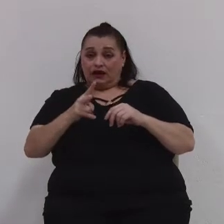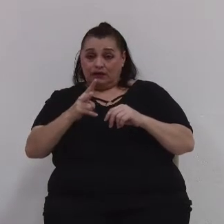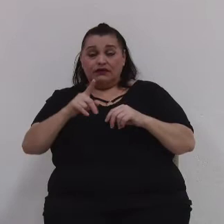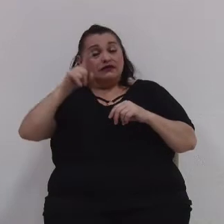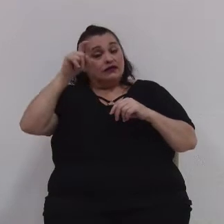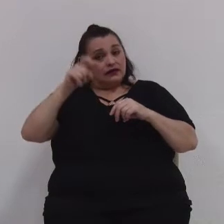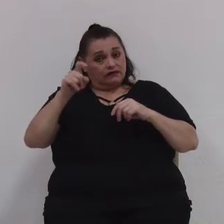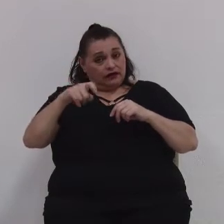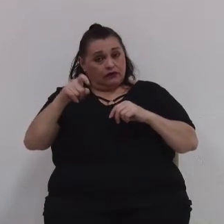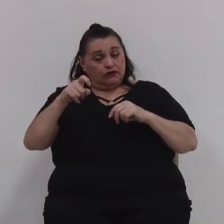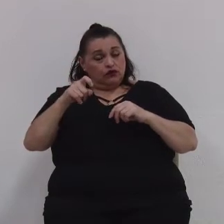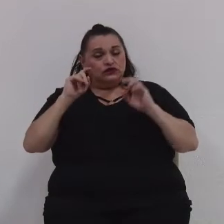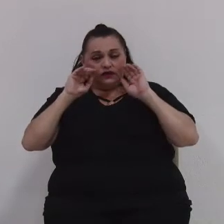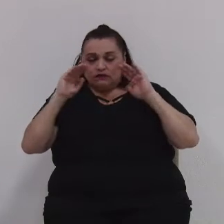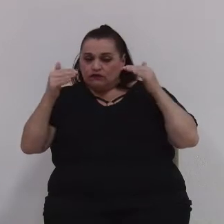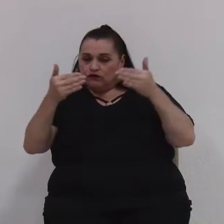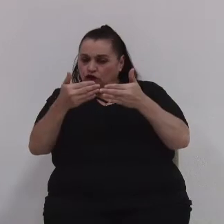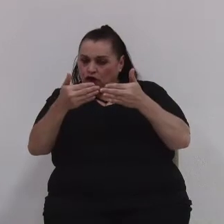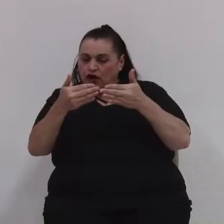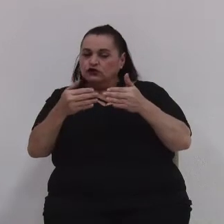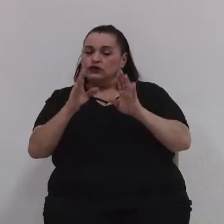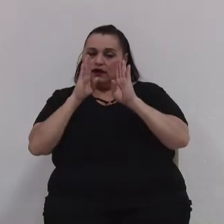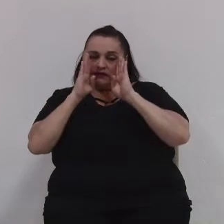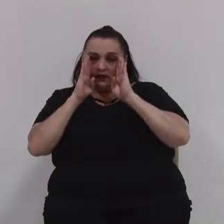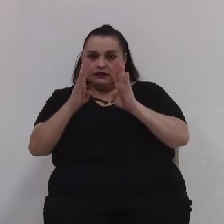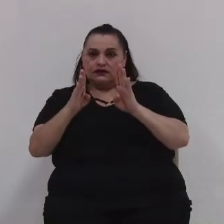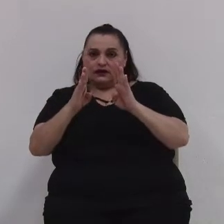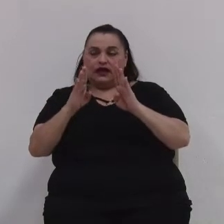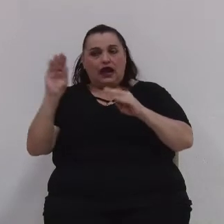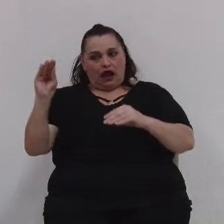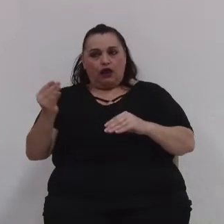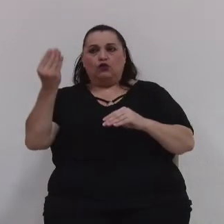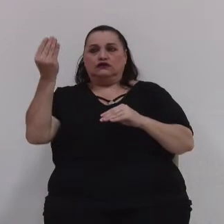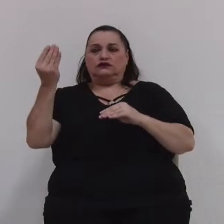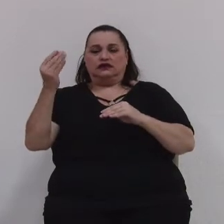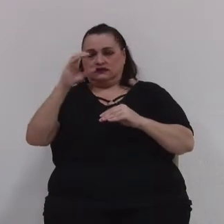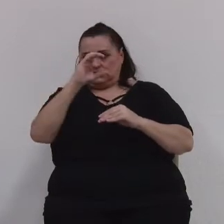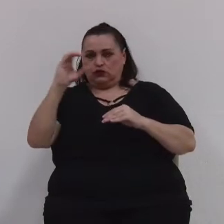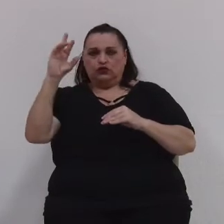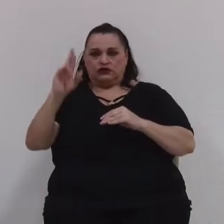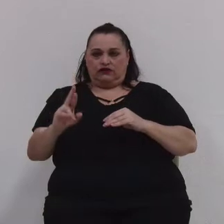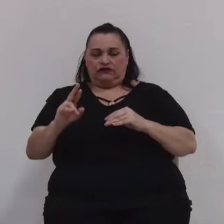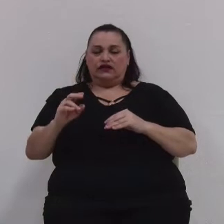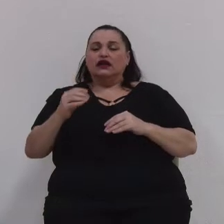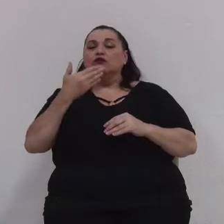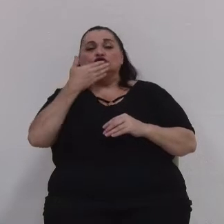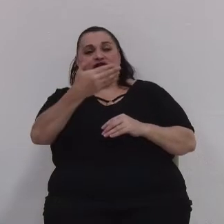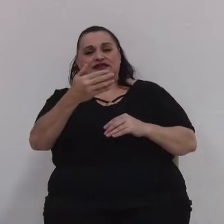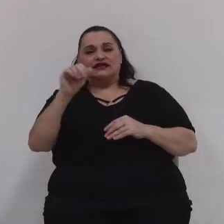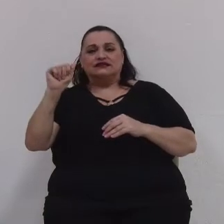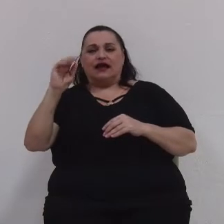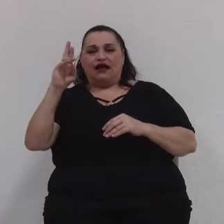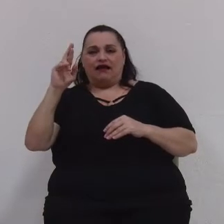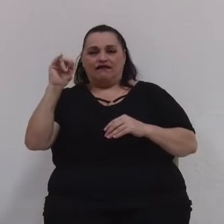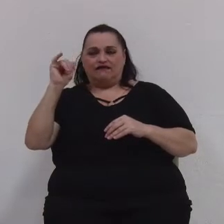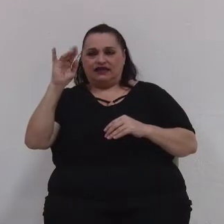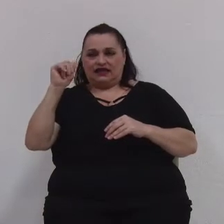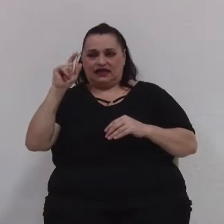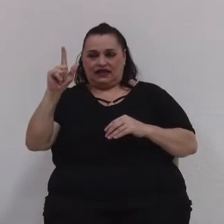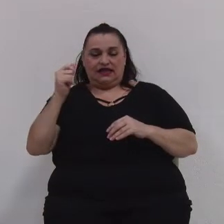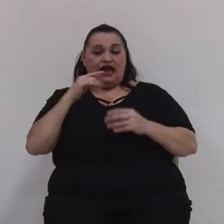debemos enfocarnos en ponerle atención al adolescente en Costa Rica. Muchísimas gracias, Abril. Abrimos